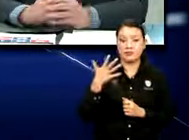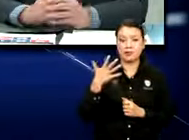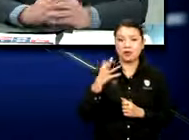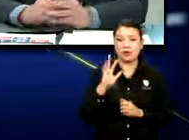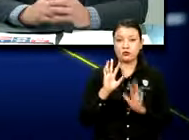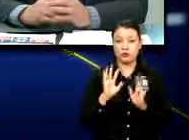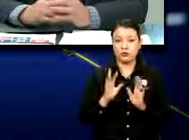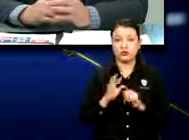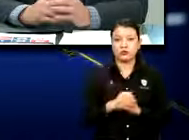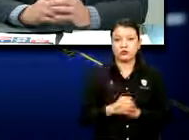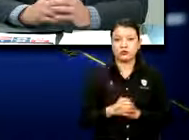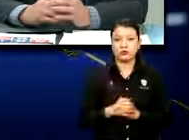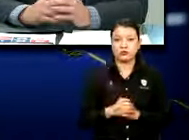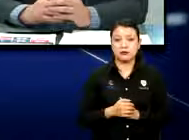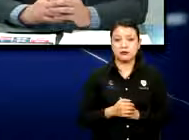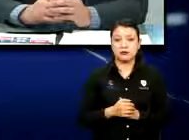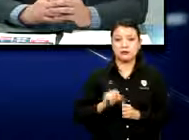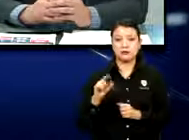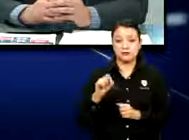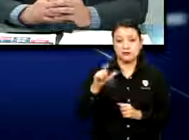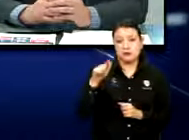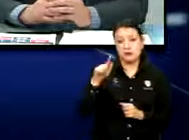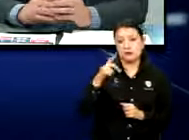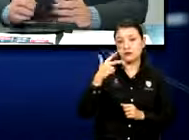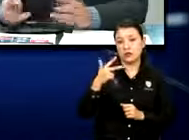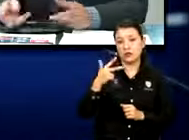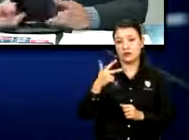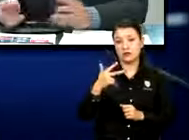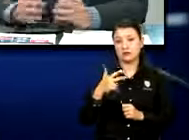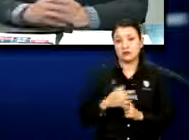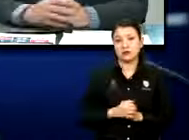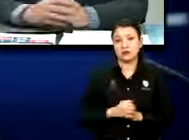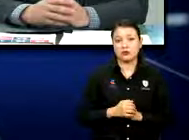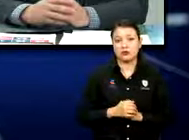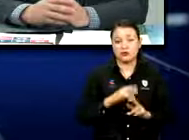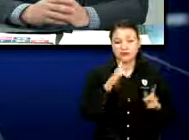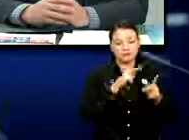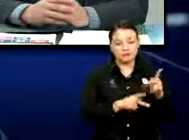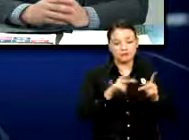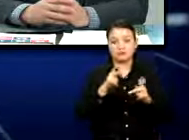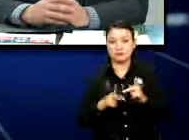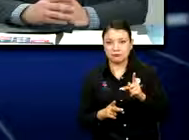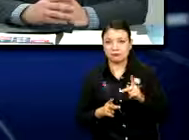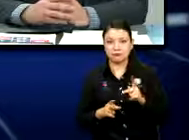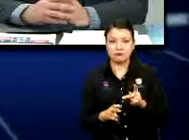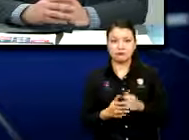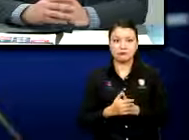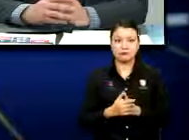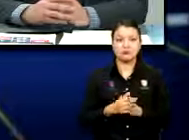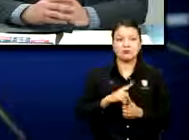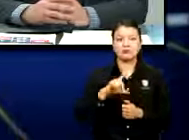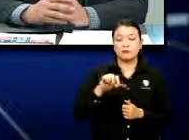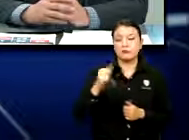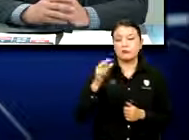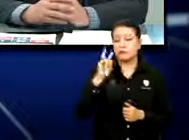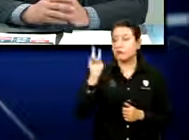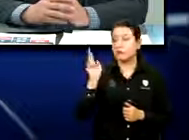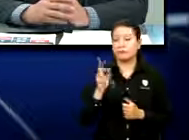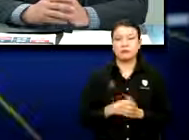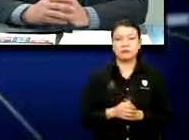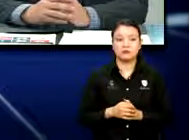correspondiente se han emitido 78 inhabilitaciones y las otras sanciones que se muestre se muestran aquí por un monto